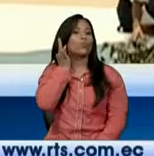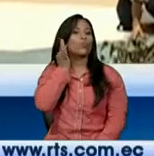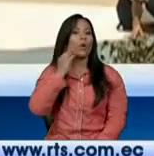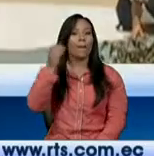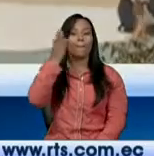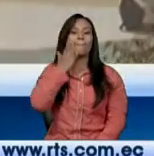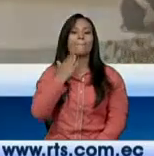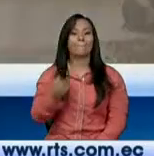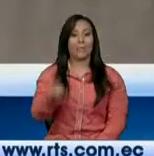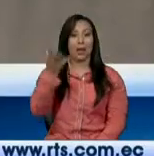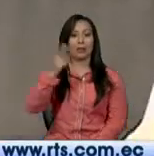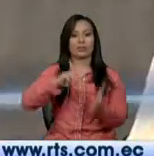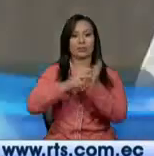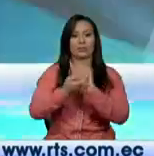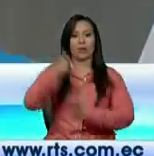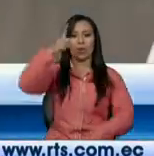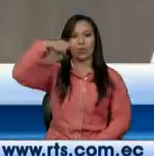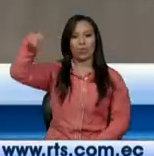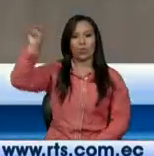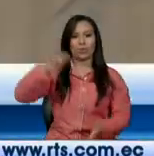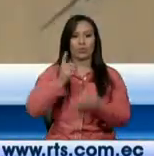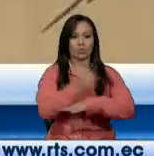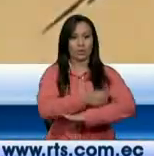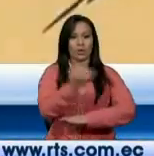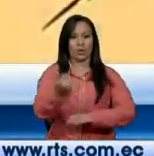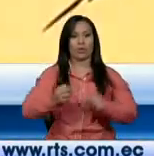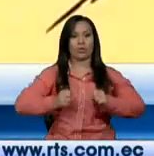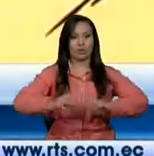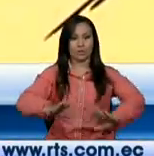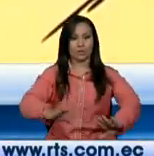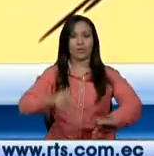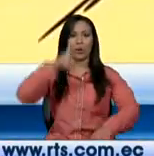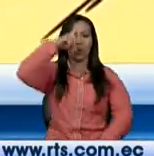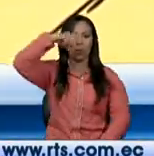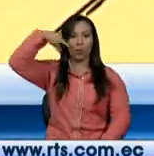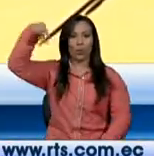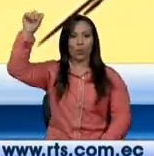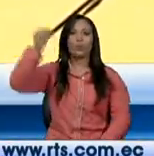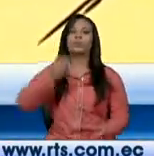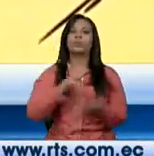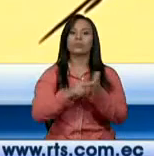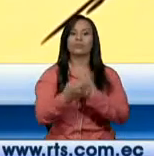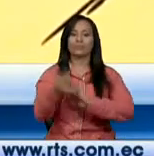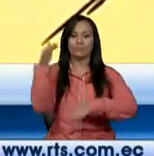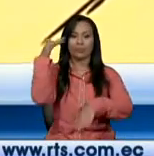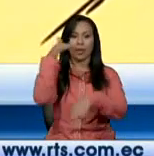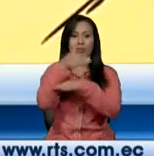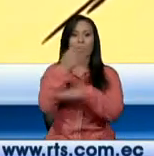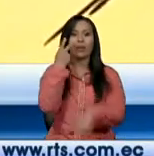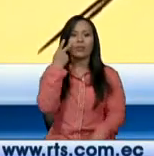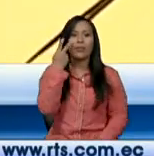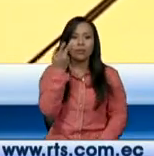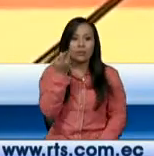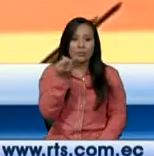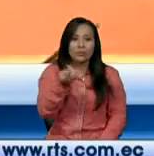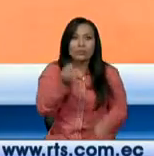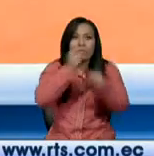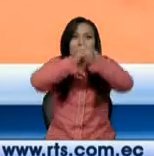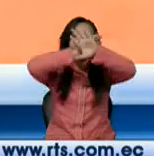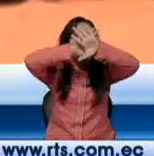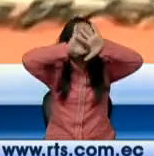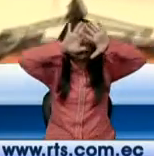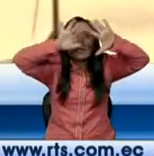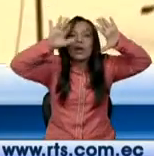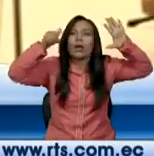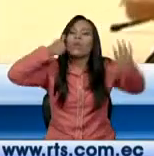la mamaquilla. Ella dice que un día de equinoccio, como ahora en septiembre, en luna llena, justamente al atardecer, vio, estaba el cielo despejado,